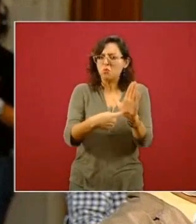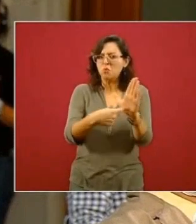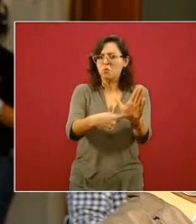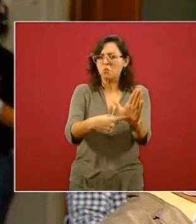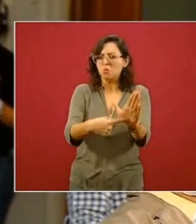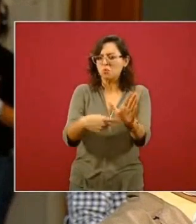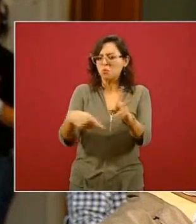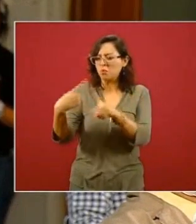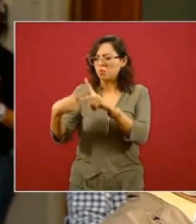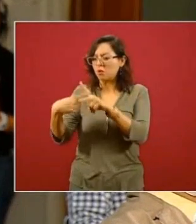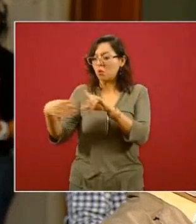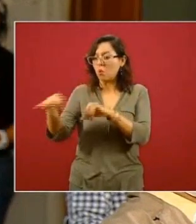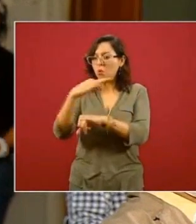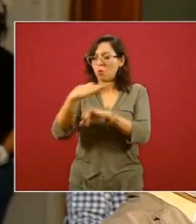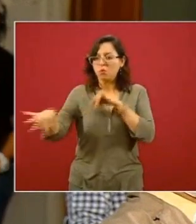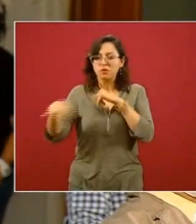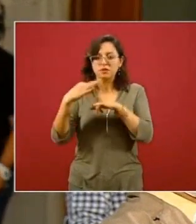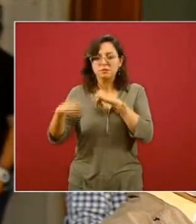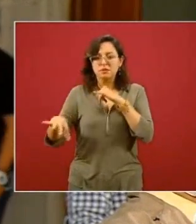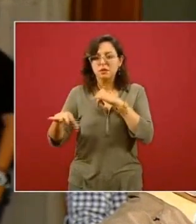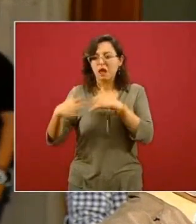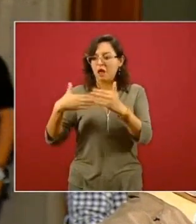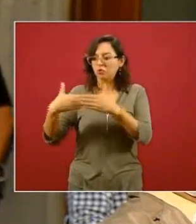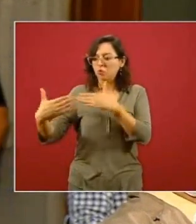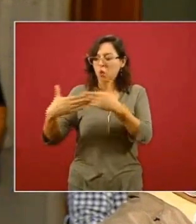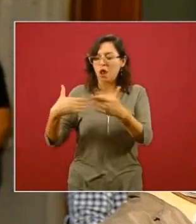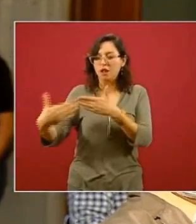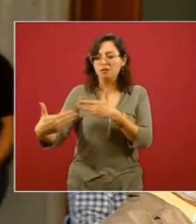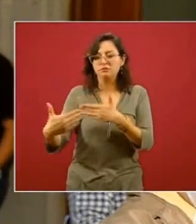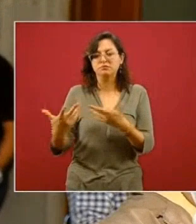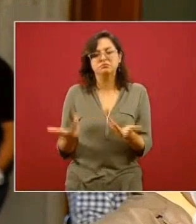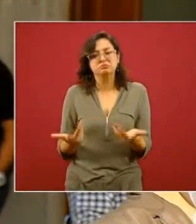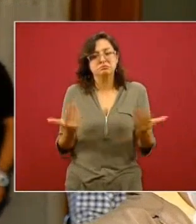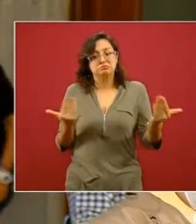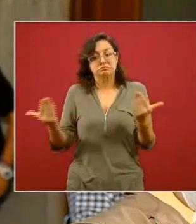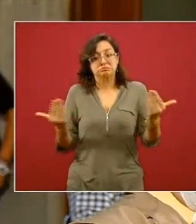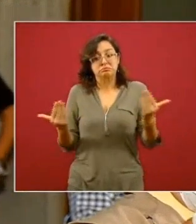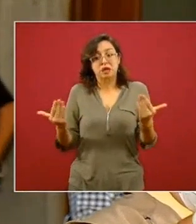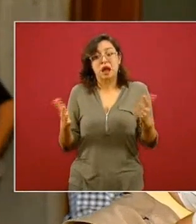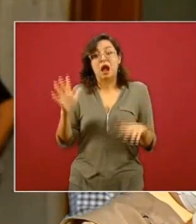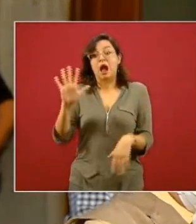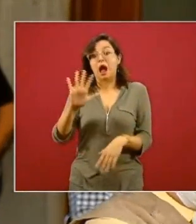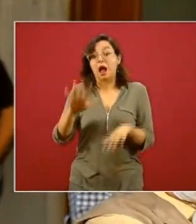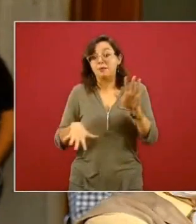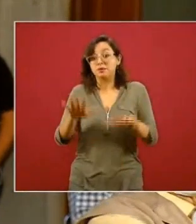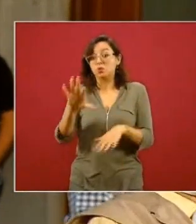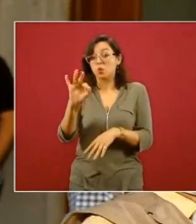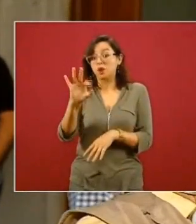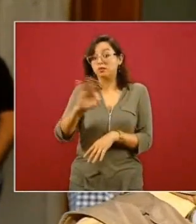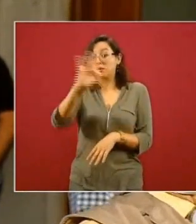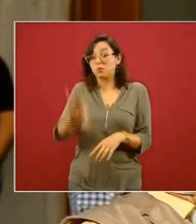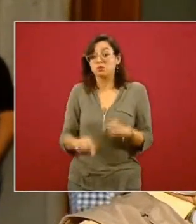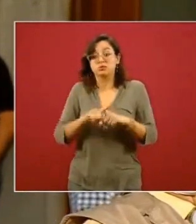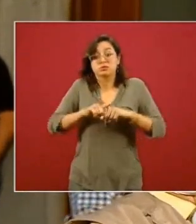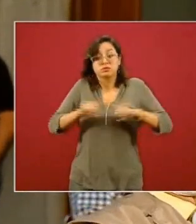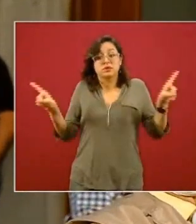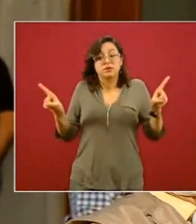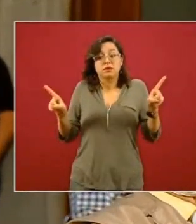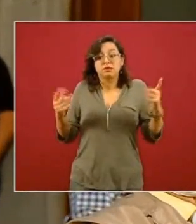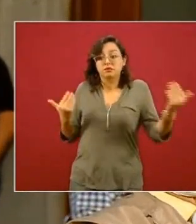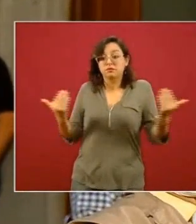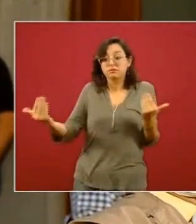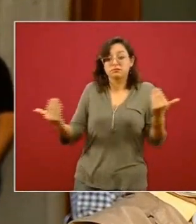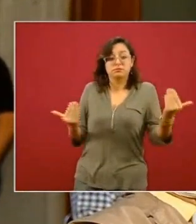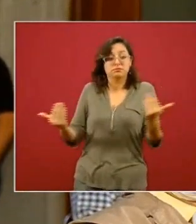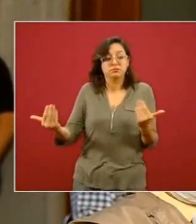las estadísticas finales actualizadas por ustedes mismos? Y encontramos que la diferencia puede ser en promedio de hasta 40% entre una y